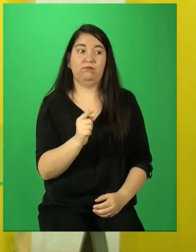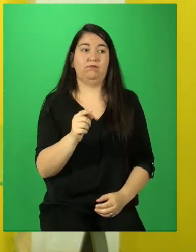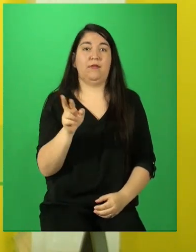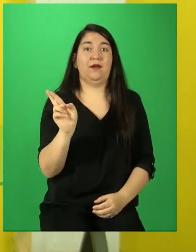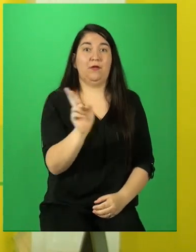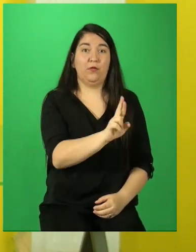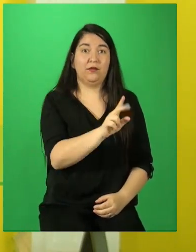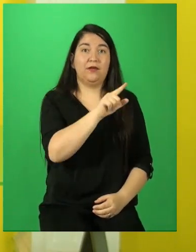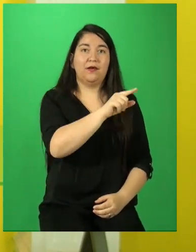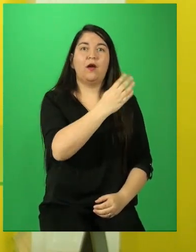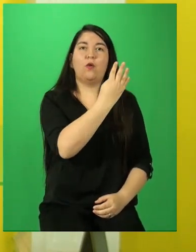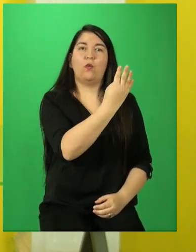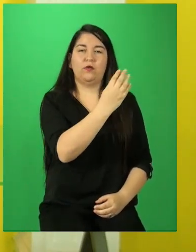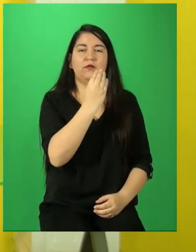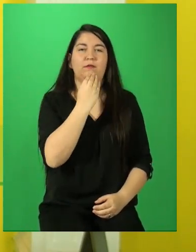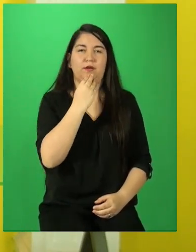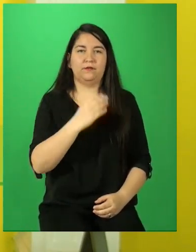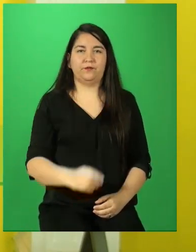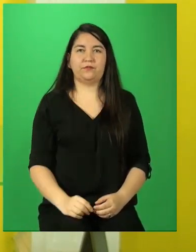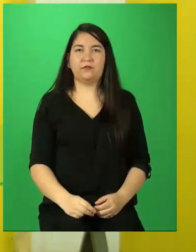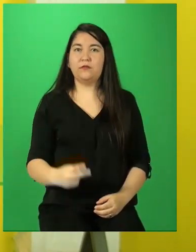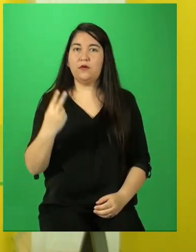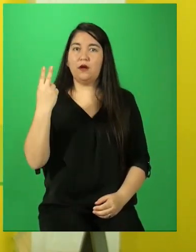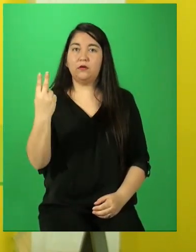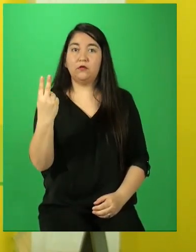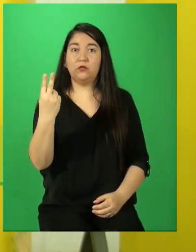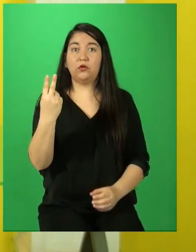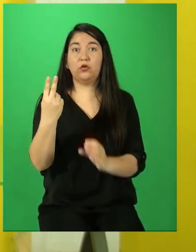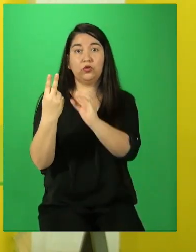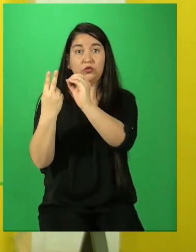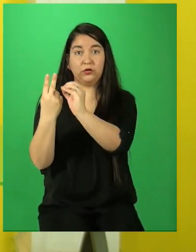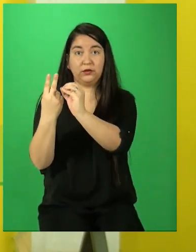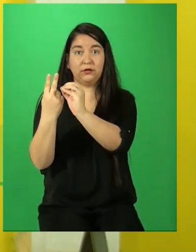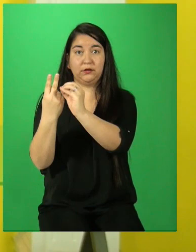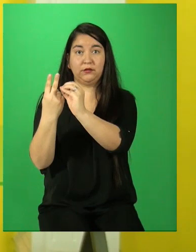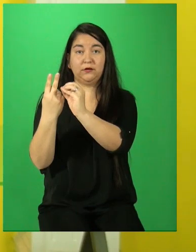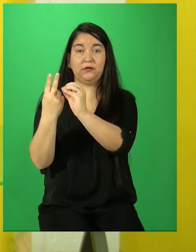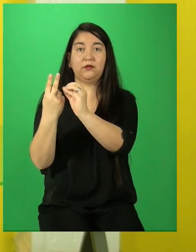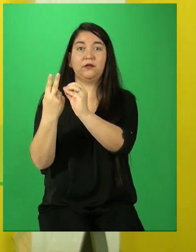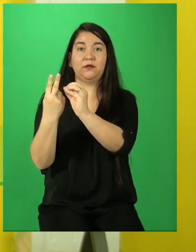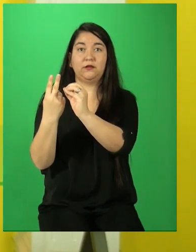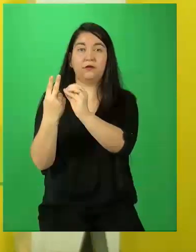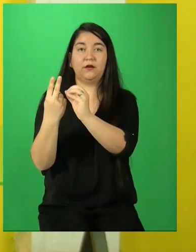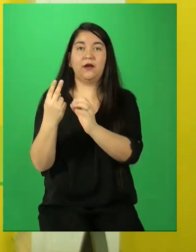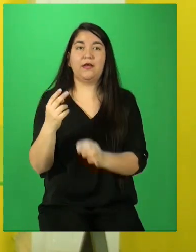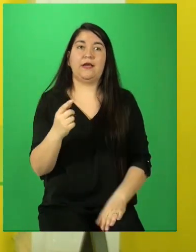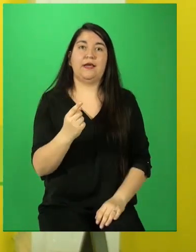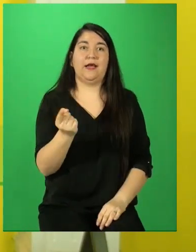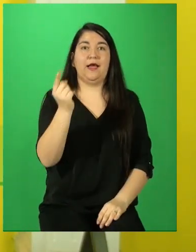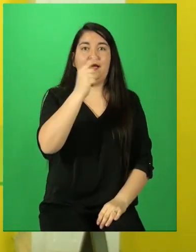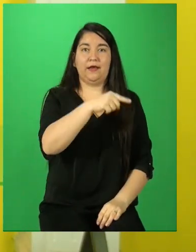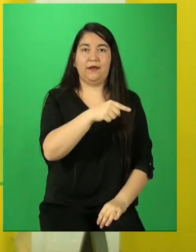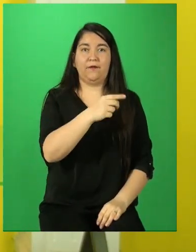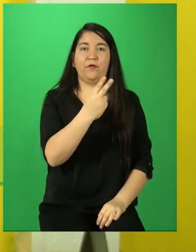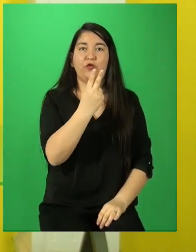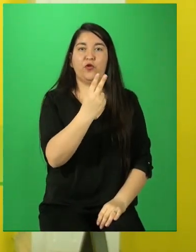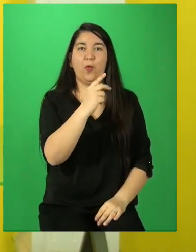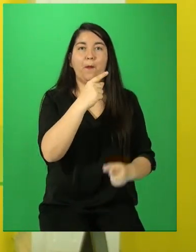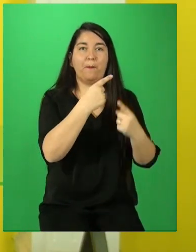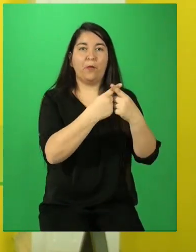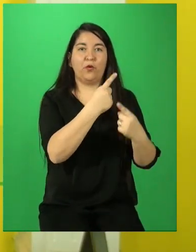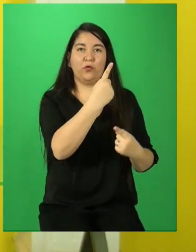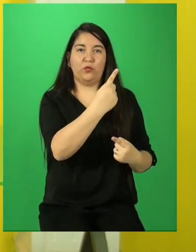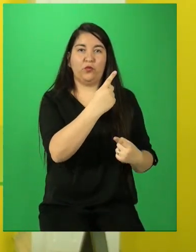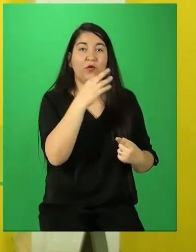tanto, nosotros decimos 2 oxígenos en el dióxido de carbono y 2 por 1, que está en el